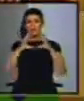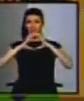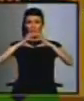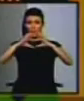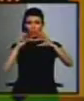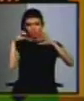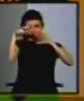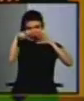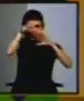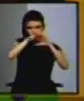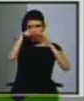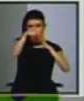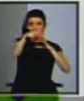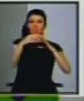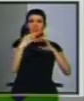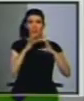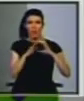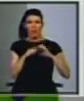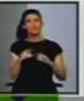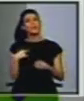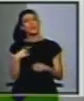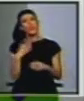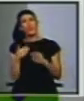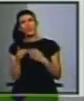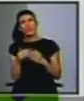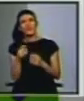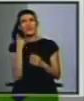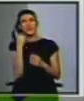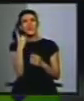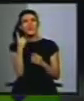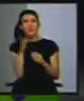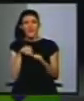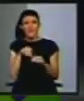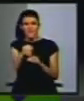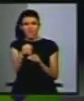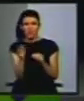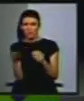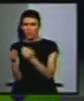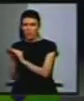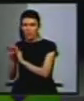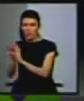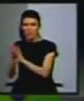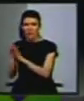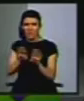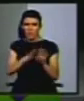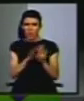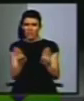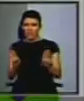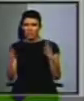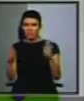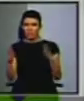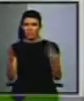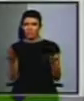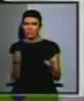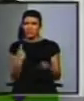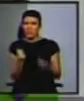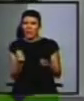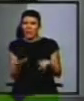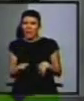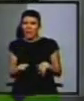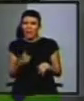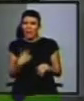del bus. Pero la duda estaba ahí, ¿para qué buses con dos puertas si no hay ningún tipo de infraestructura en Santiago para que estas realmente sean